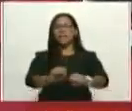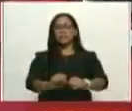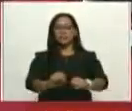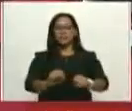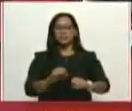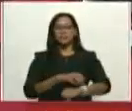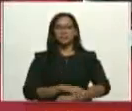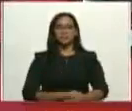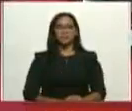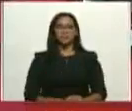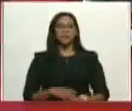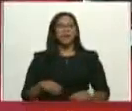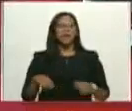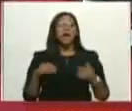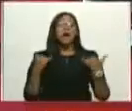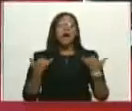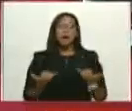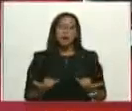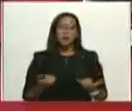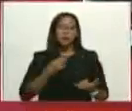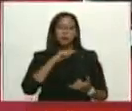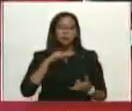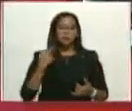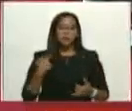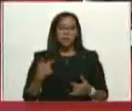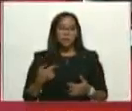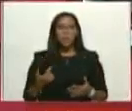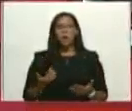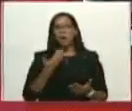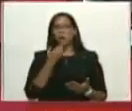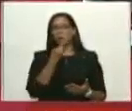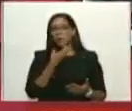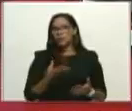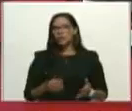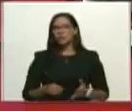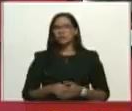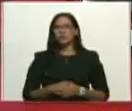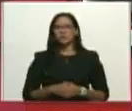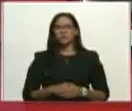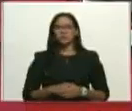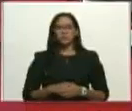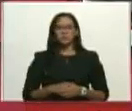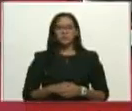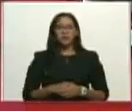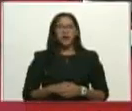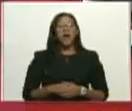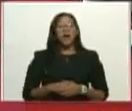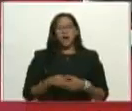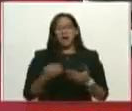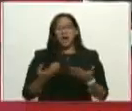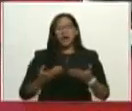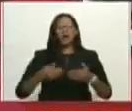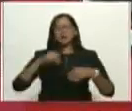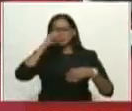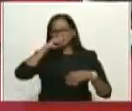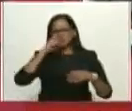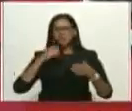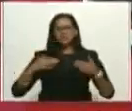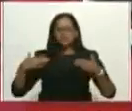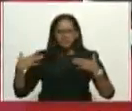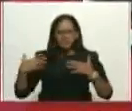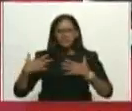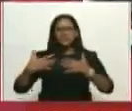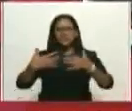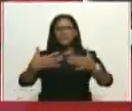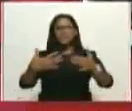Ahora, nosotros tenemos una ventaja, que las generaciones que estamos activas y vivas,